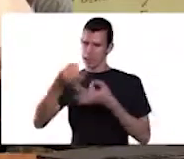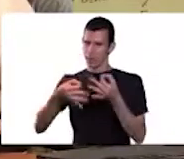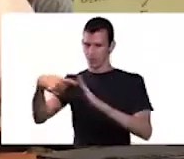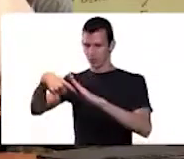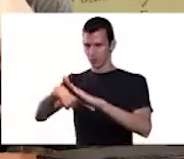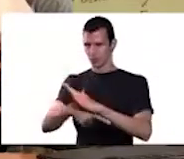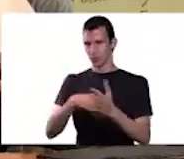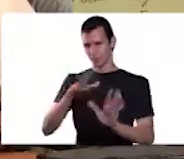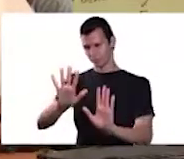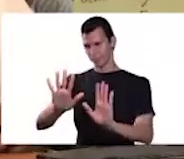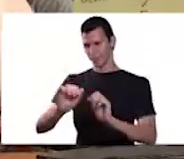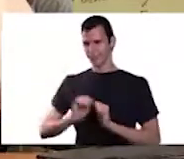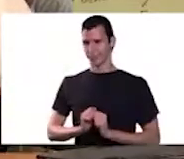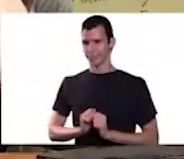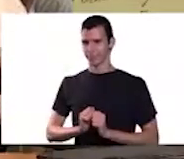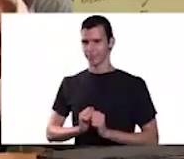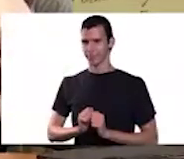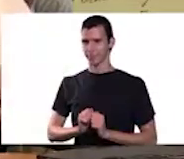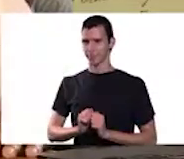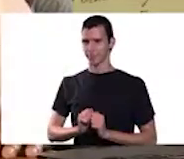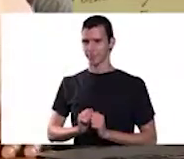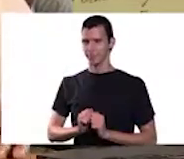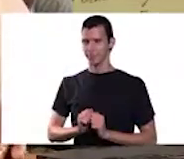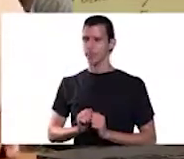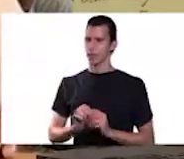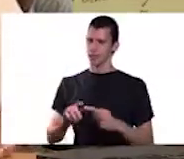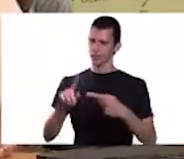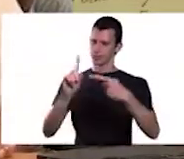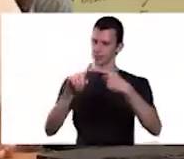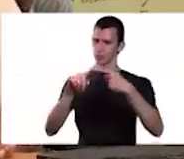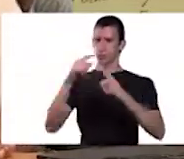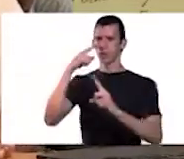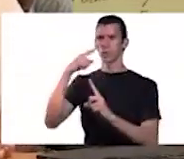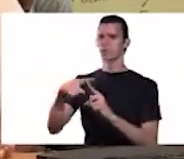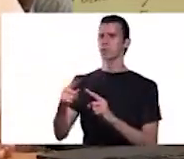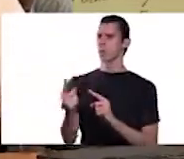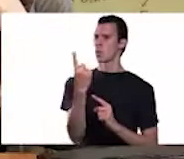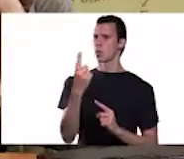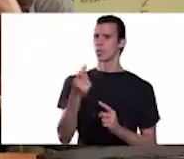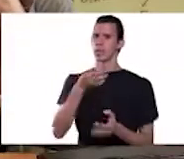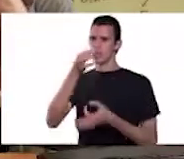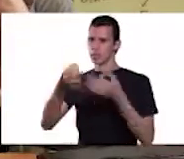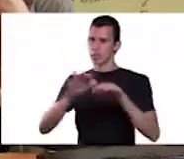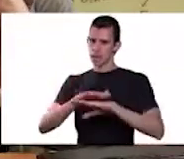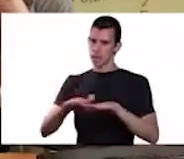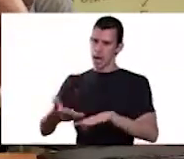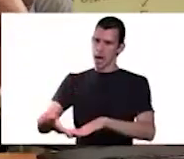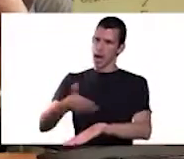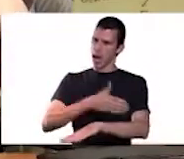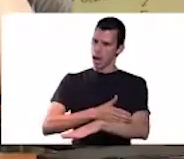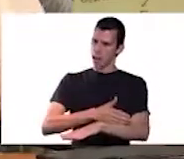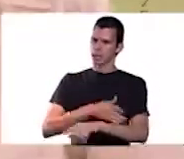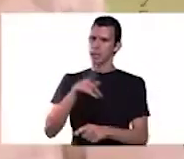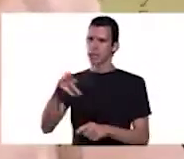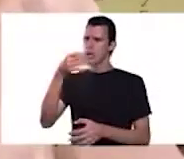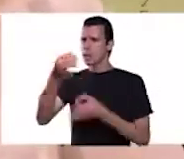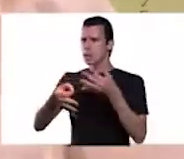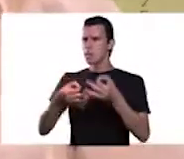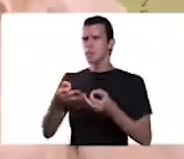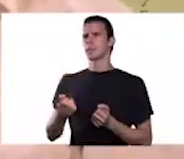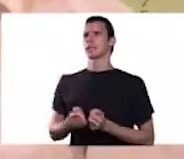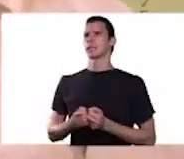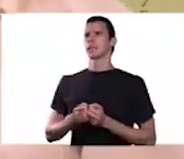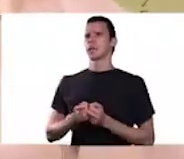exponiendo, estaríamos analizando, estaríamos dando ejercicio y tarea. En el primer objetivo, que